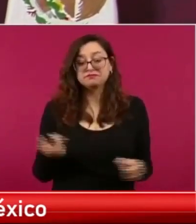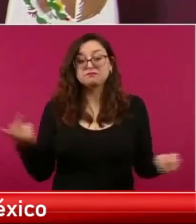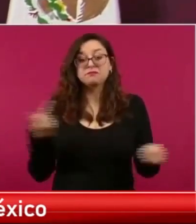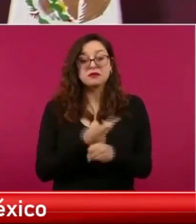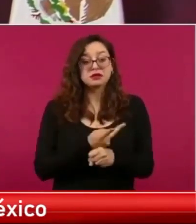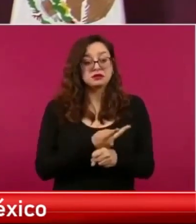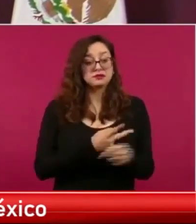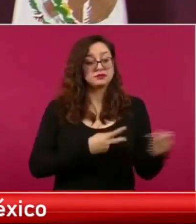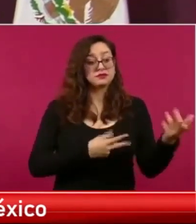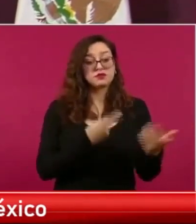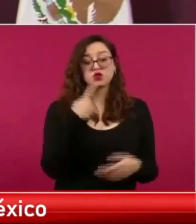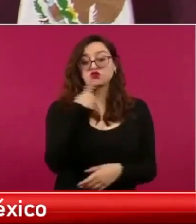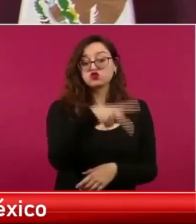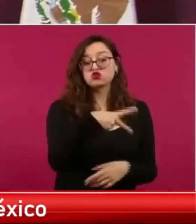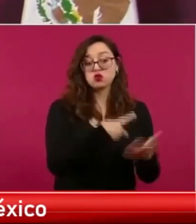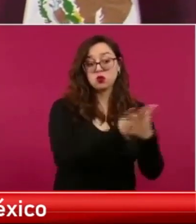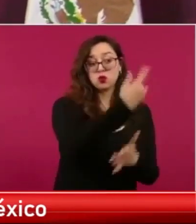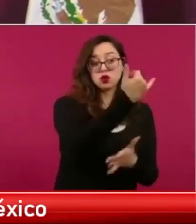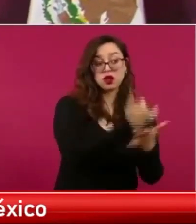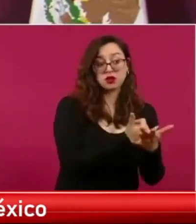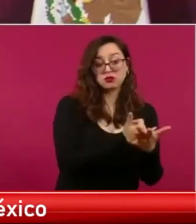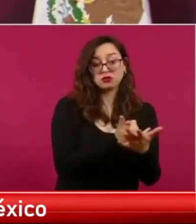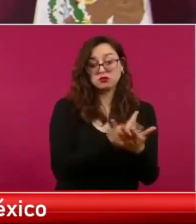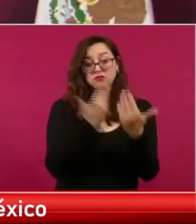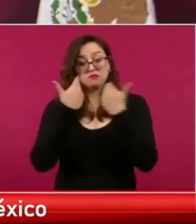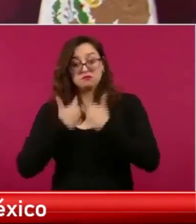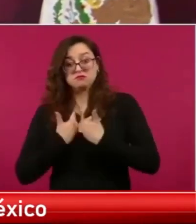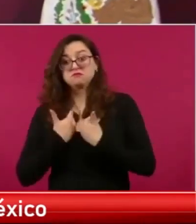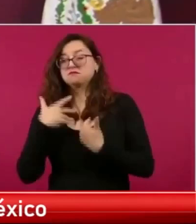distintos y contrapuestos.